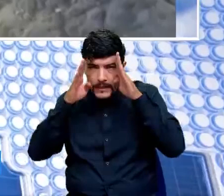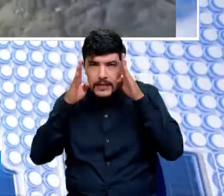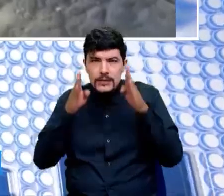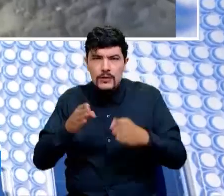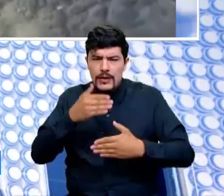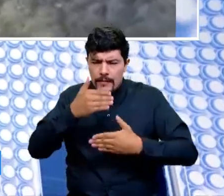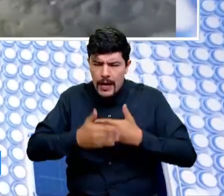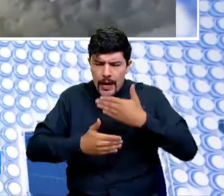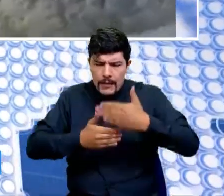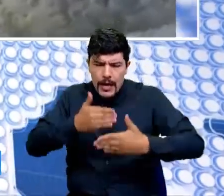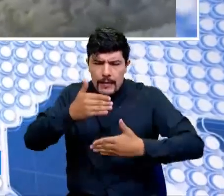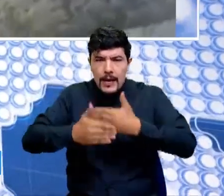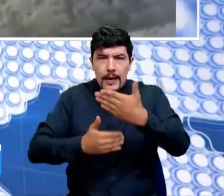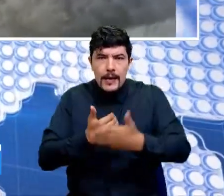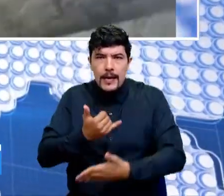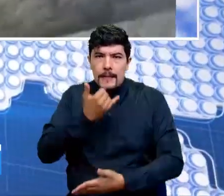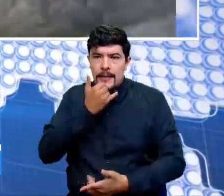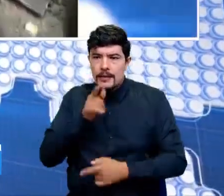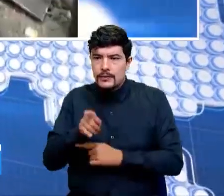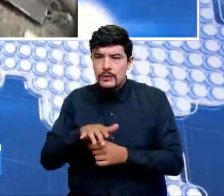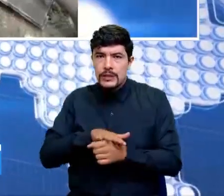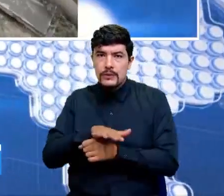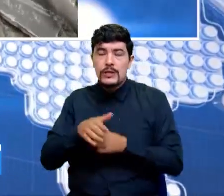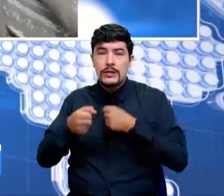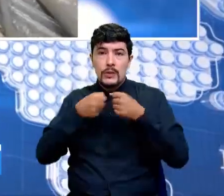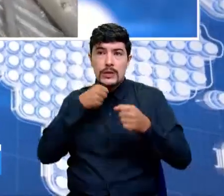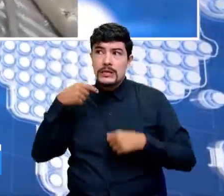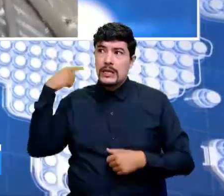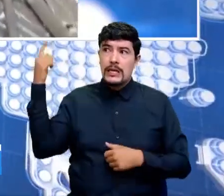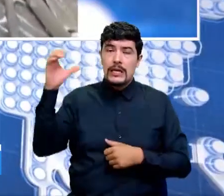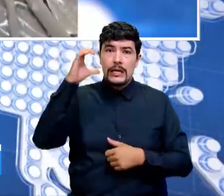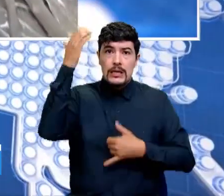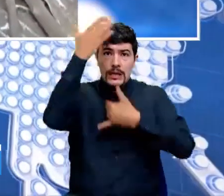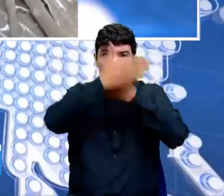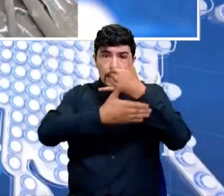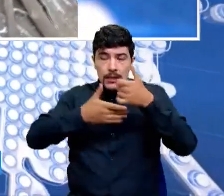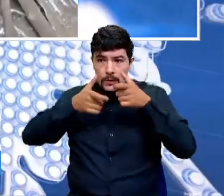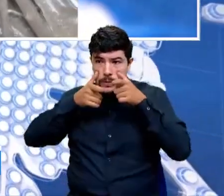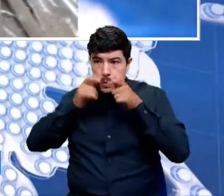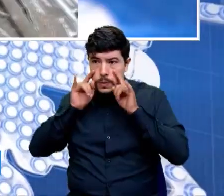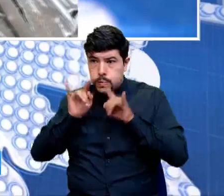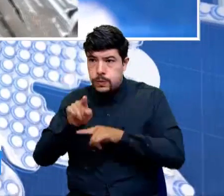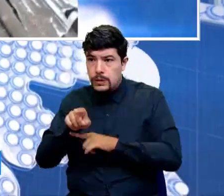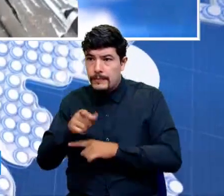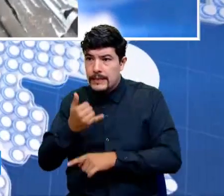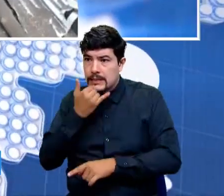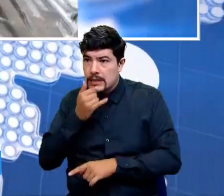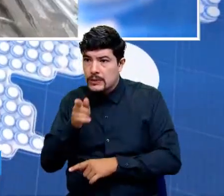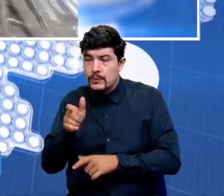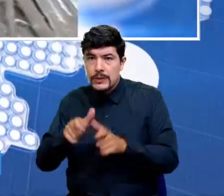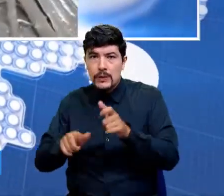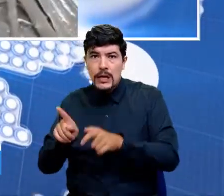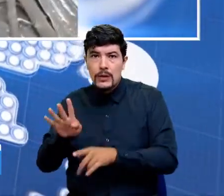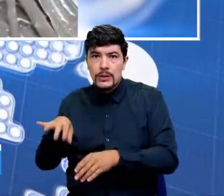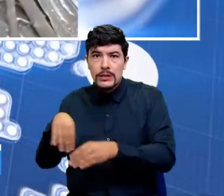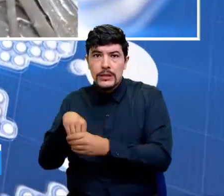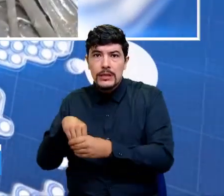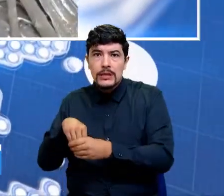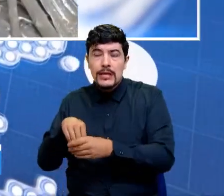a minuto de, por supuesto, esta noticia que hoy tiene tristes a todos los habitantes del Zulia y esperando